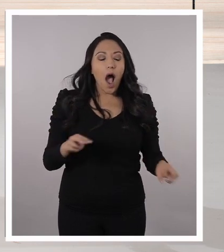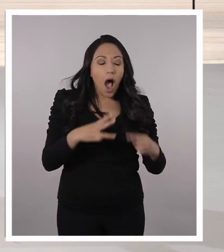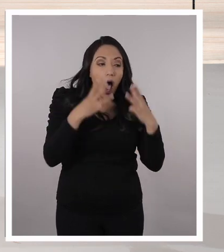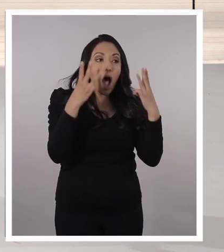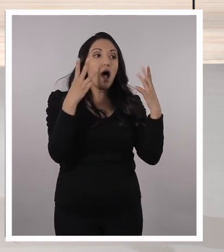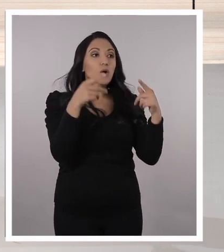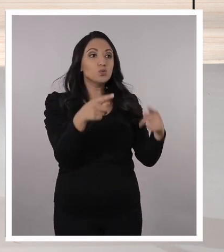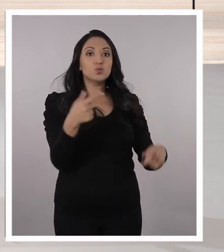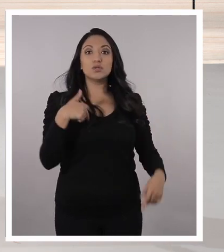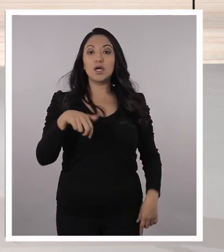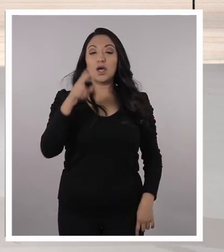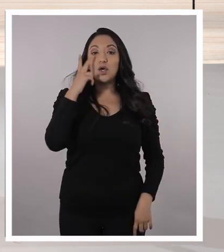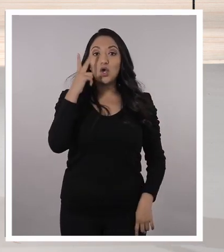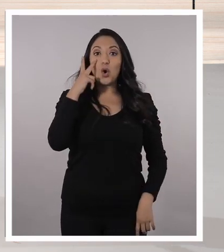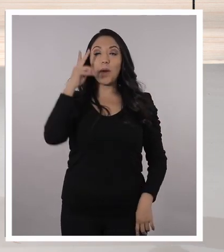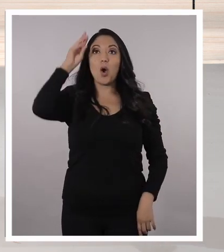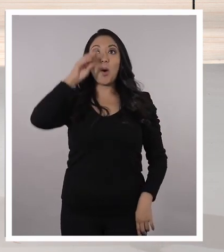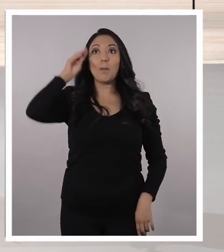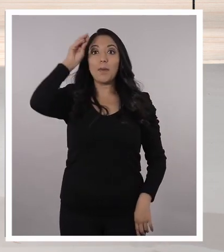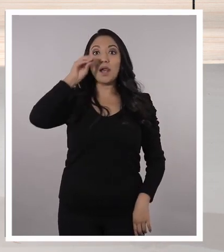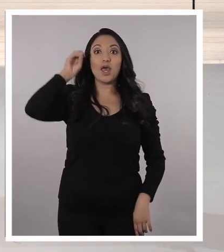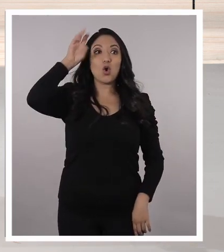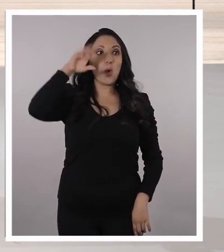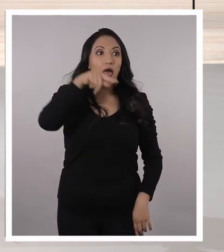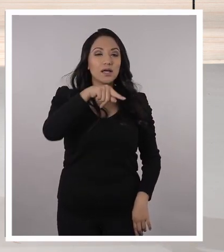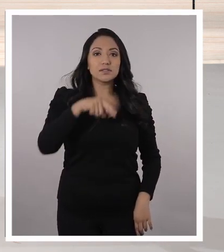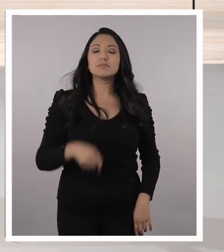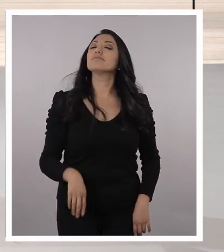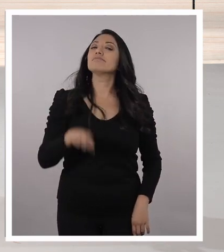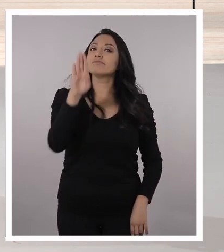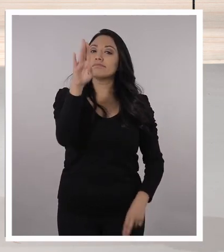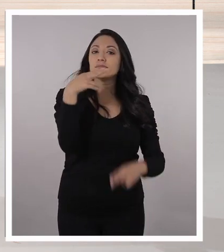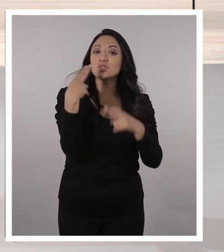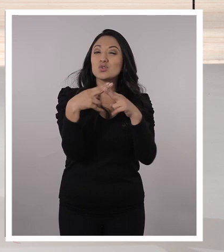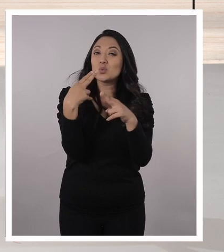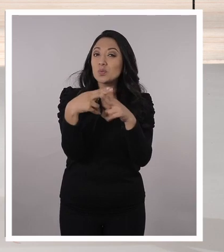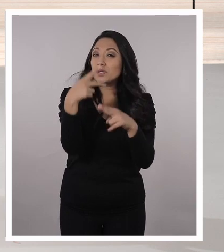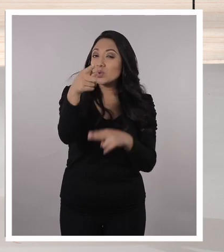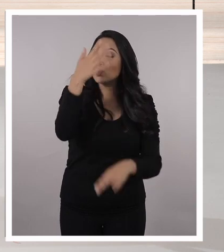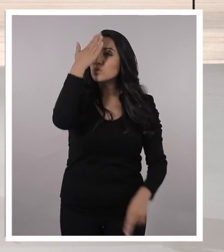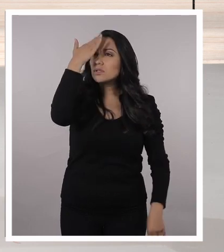Wow. Guau. Yo he visto esto solo en películas, profe. ¿Saben ustedes, Ineli,